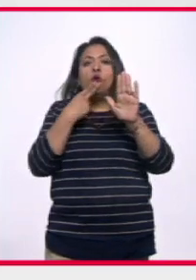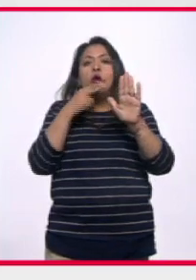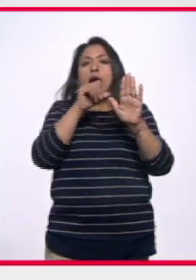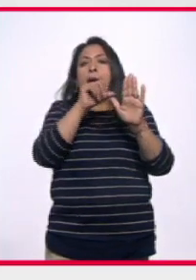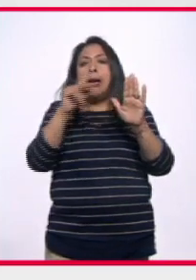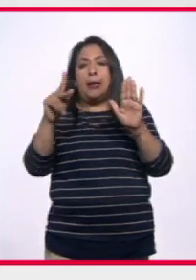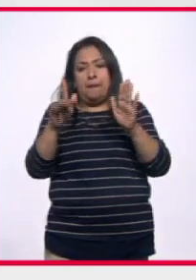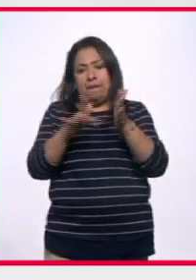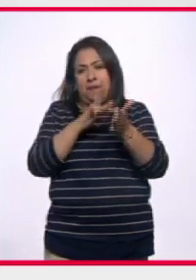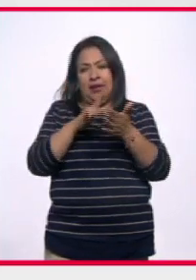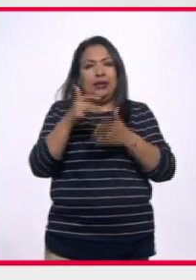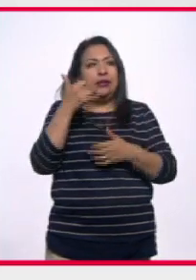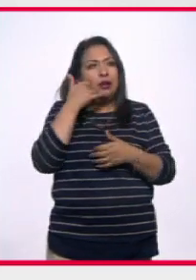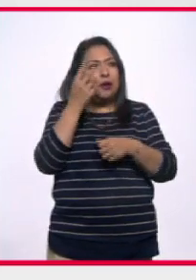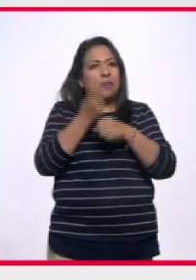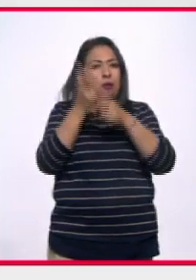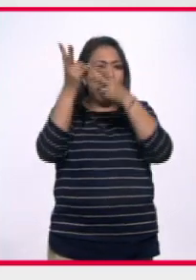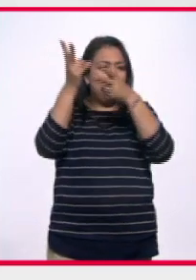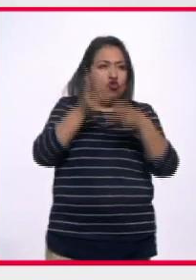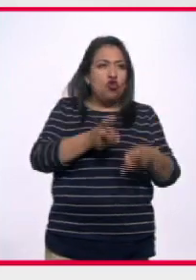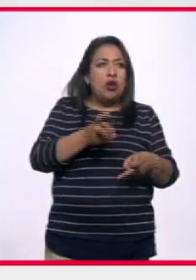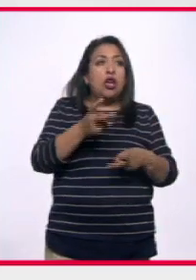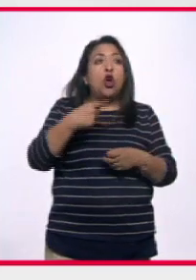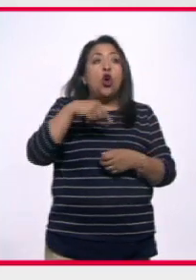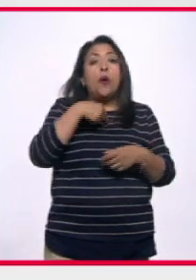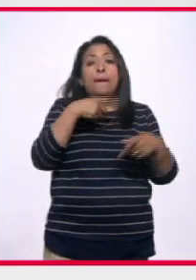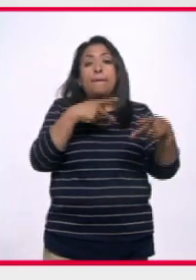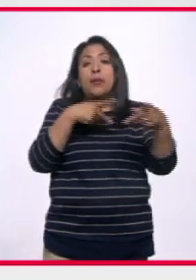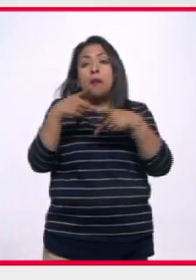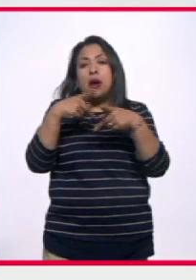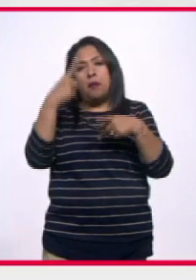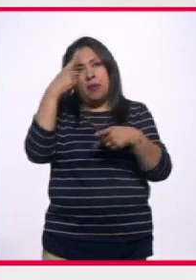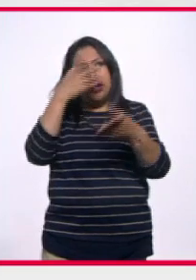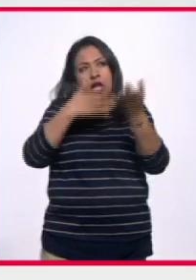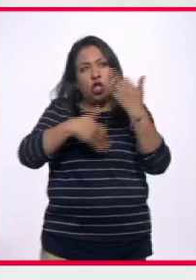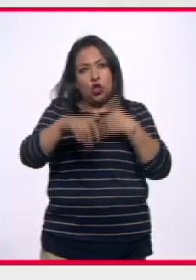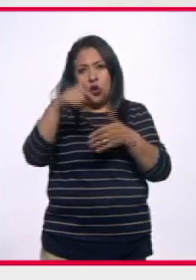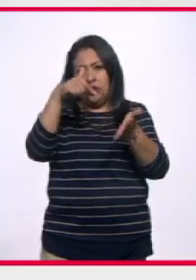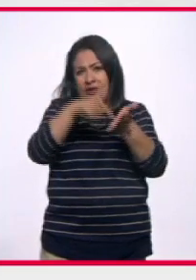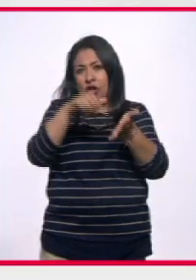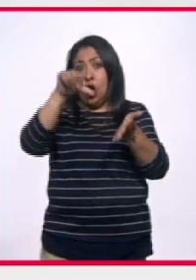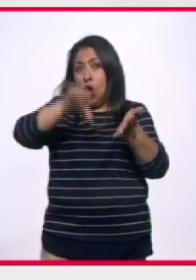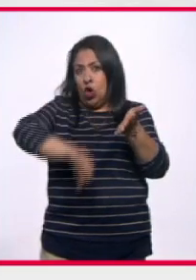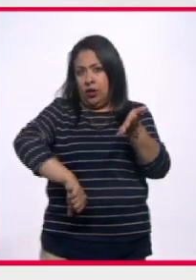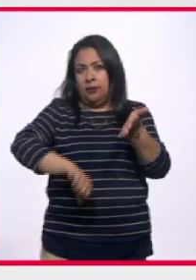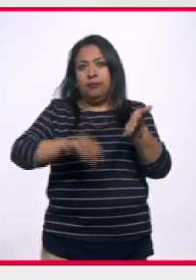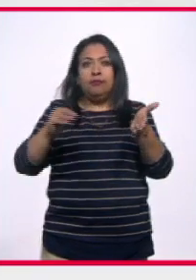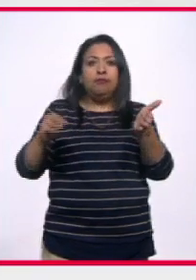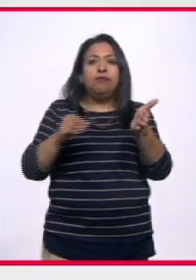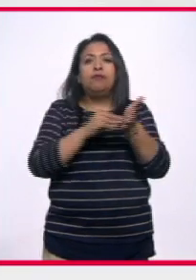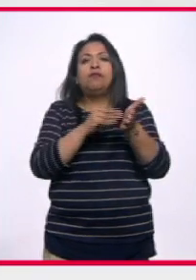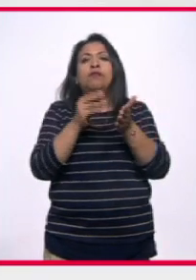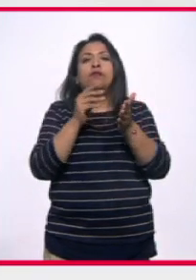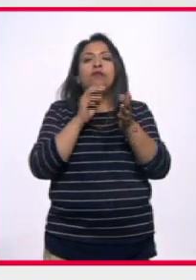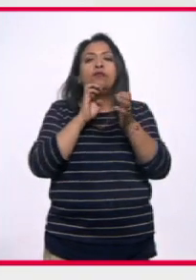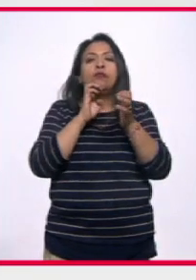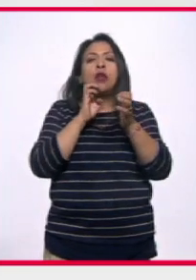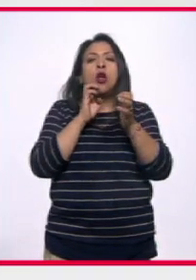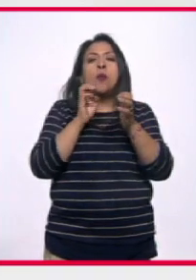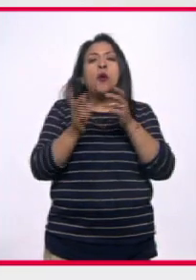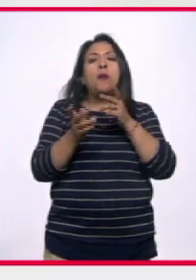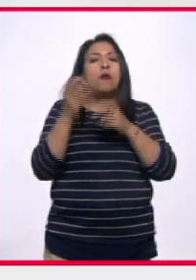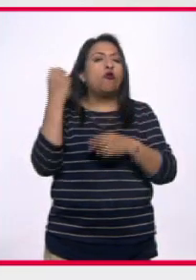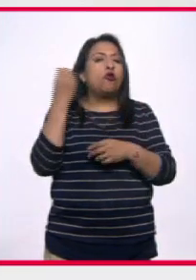teléfono celular los invitamos a que la descarguen hemos preparado para todos ustedes en este día a una conversación con sofía